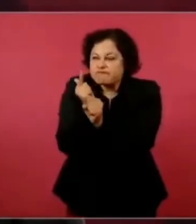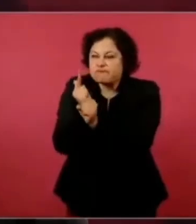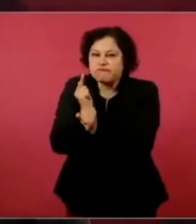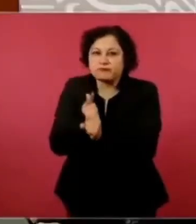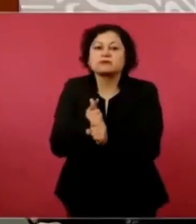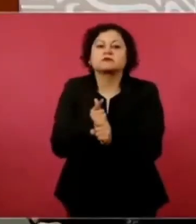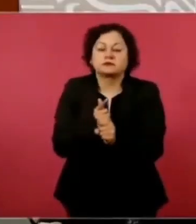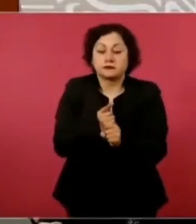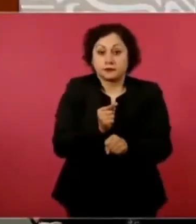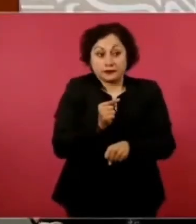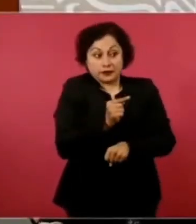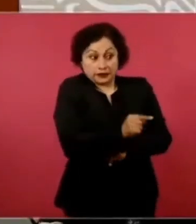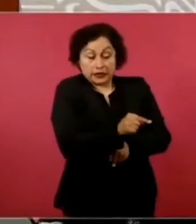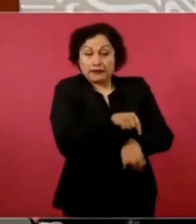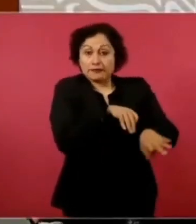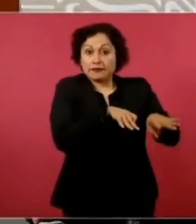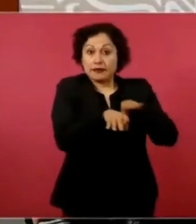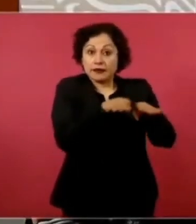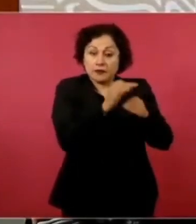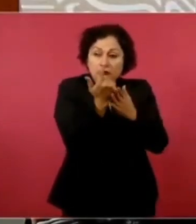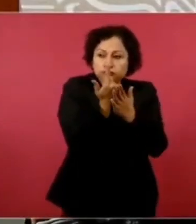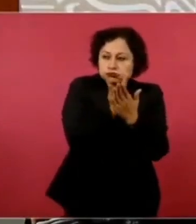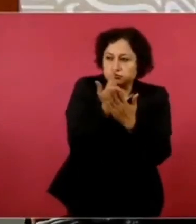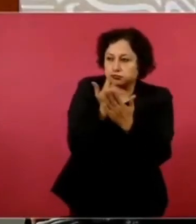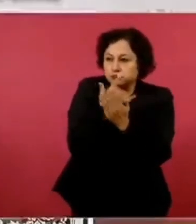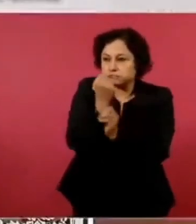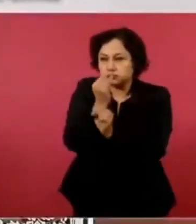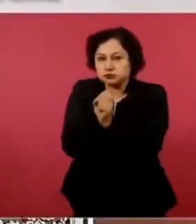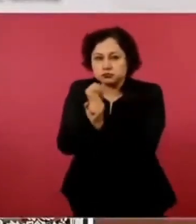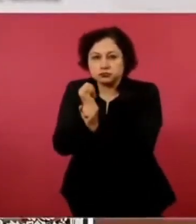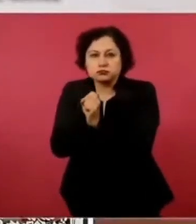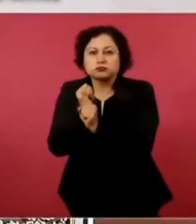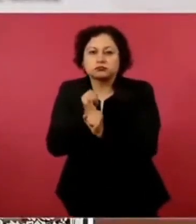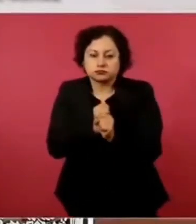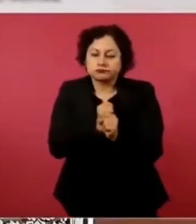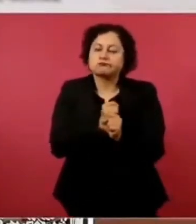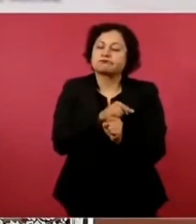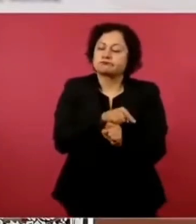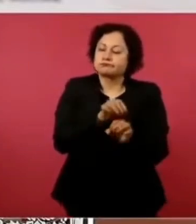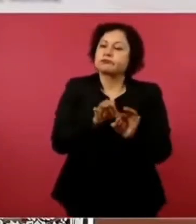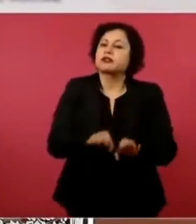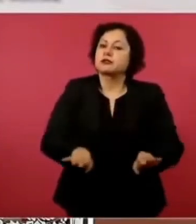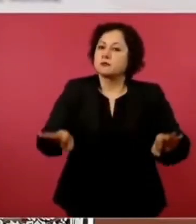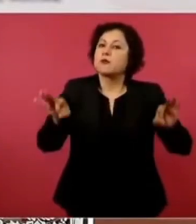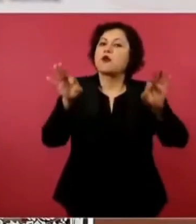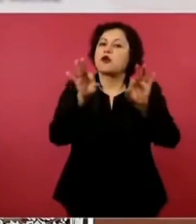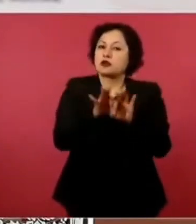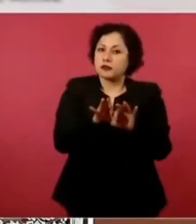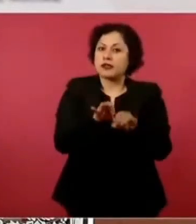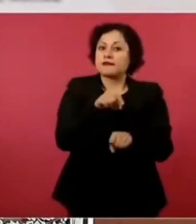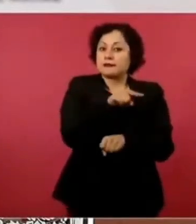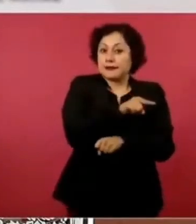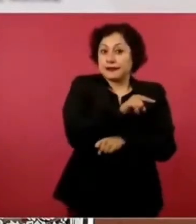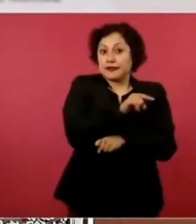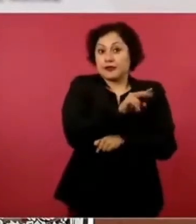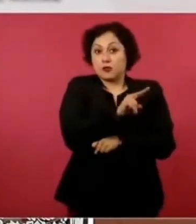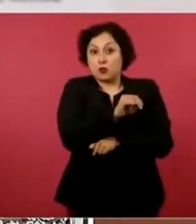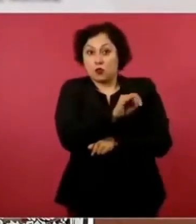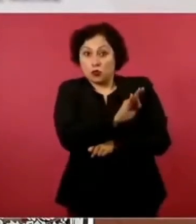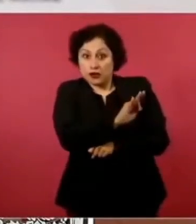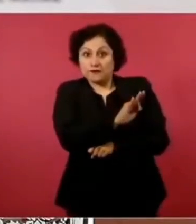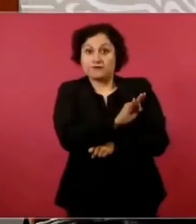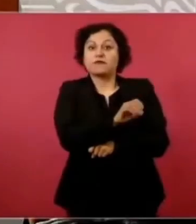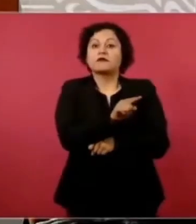como propósito también sumar la inteligencia financiera a la lucha contra la corrupción.